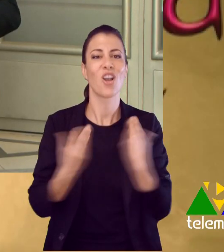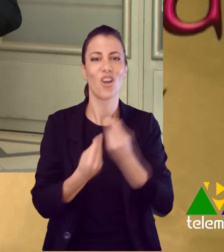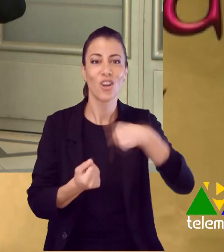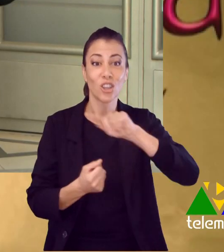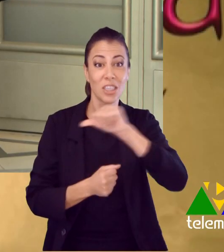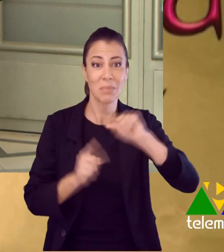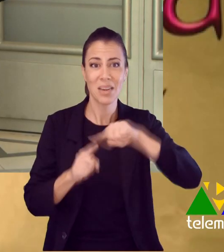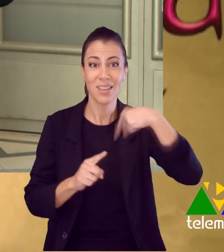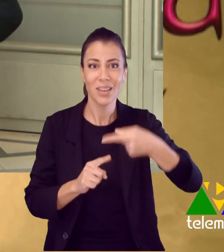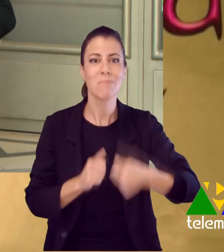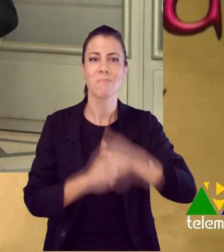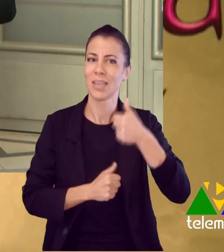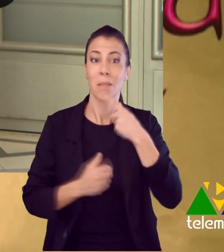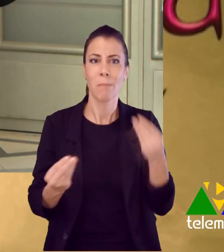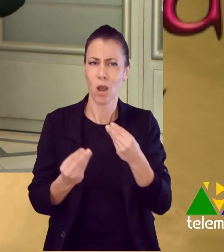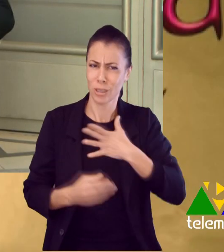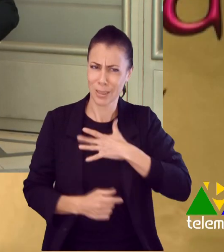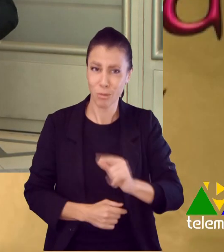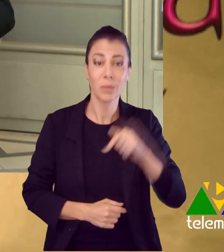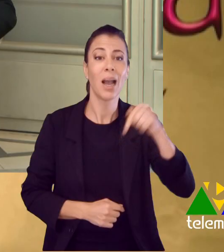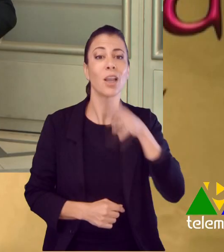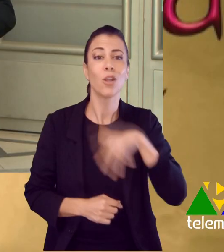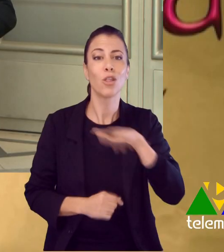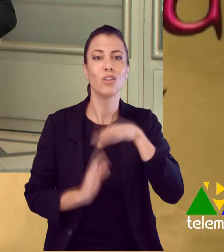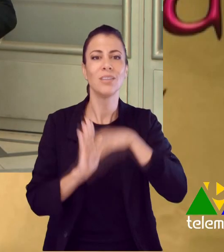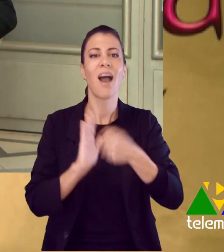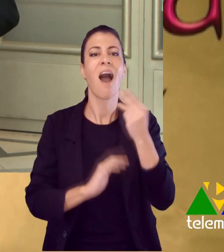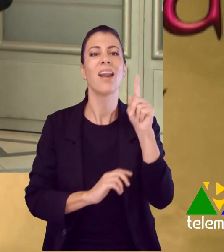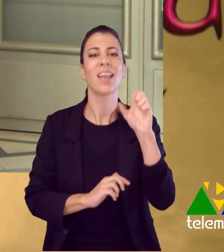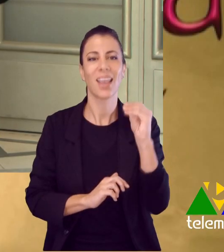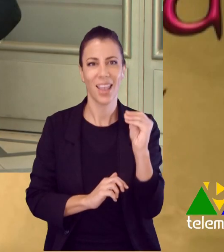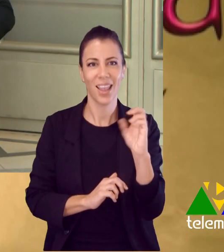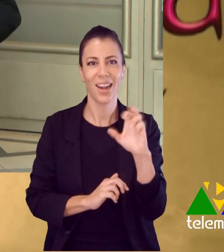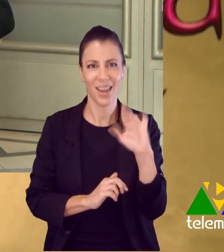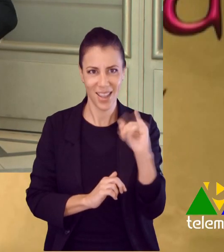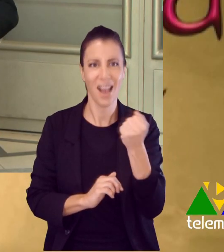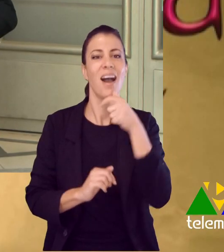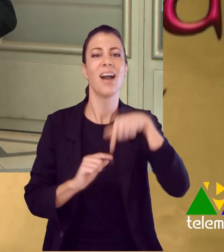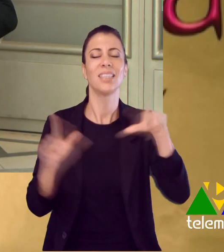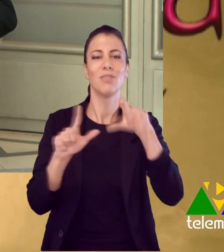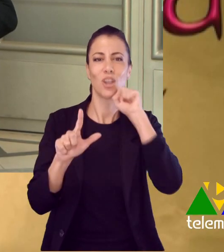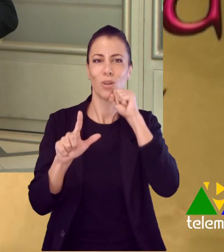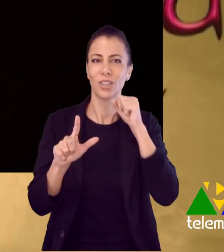nosotros. La semana que viene más y mejor, si es posible, aquí en La Alquería, en la televisión de Motril. Hasta la semana que viene. Adiós.